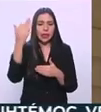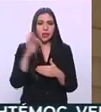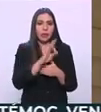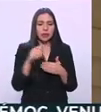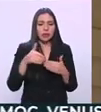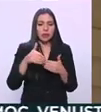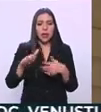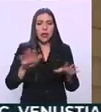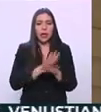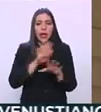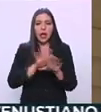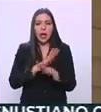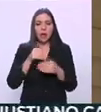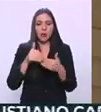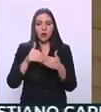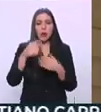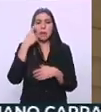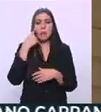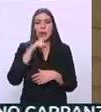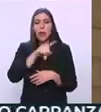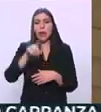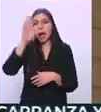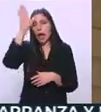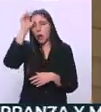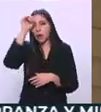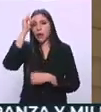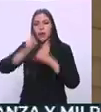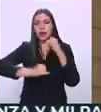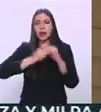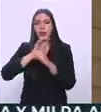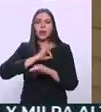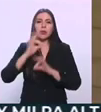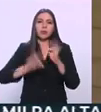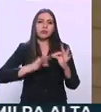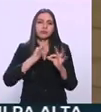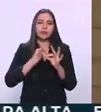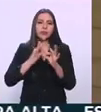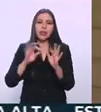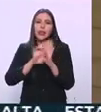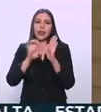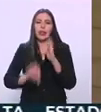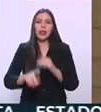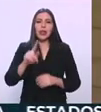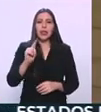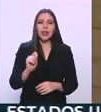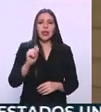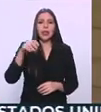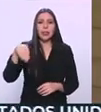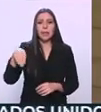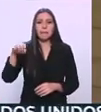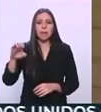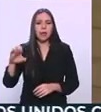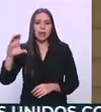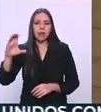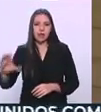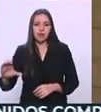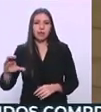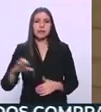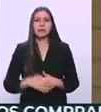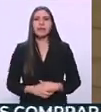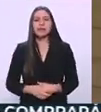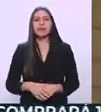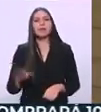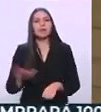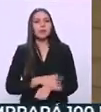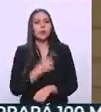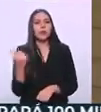también cumplir con los compromisos de tratados internacionales como el TEMEC, porque hay una justificación que